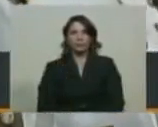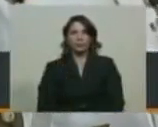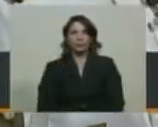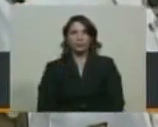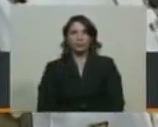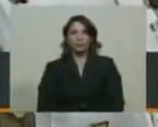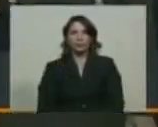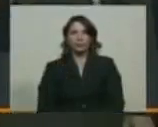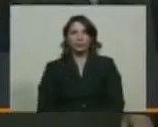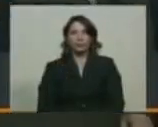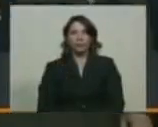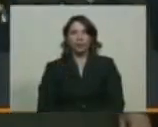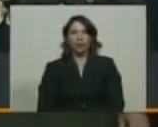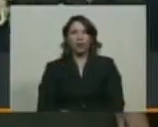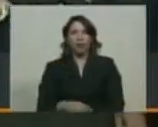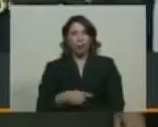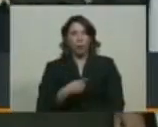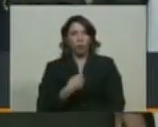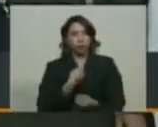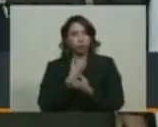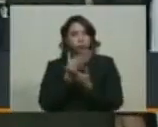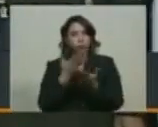como yo le decía a cada uno de ustedes,